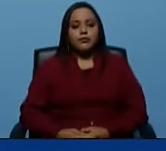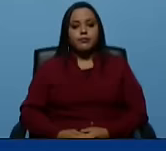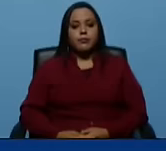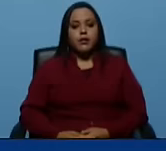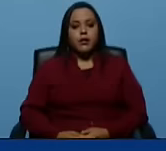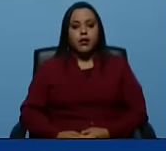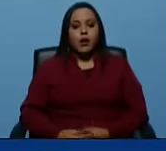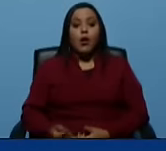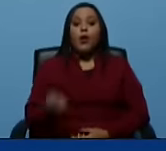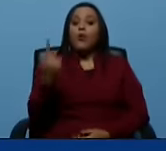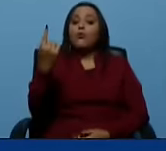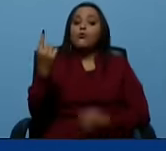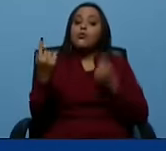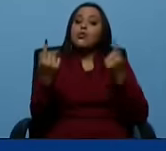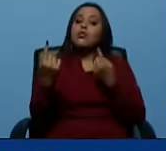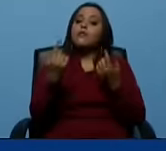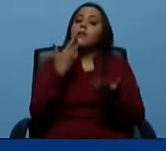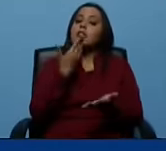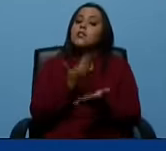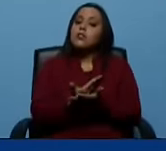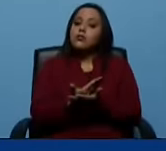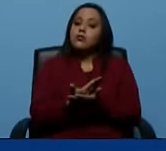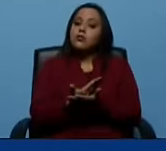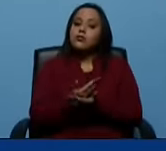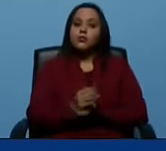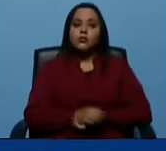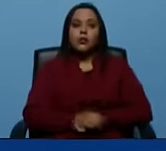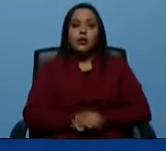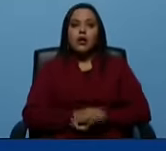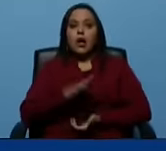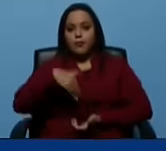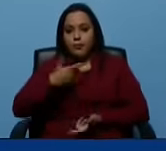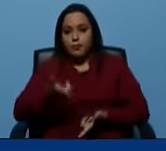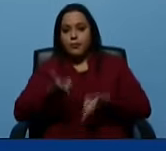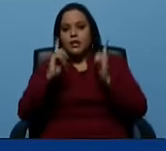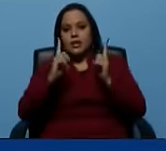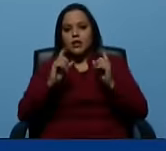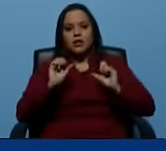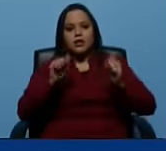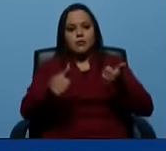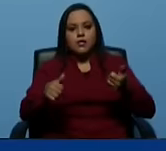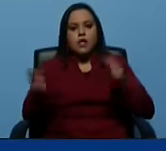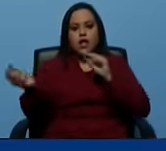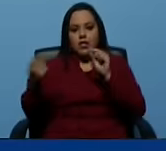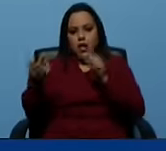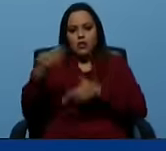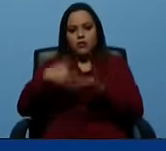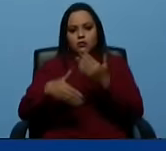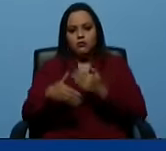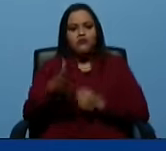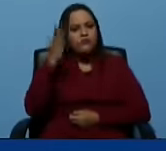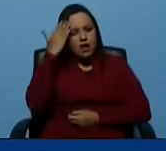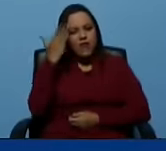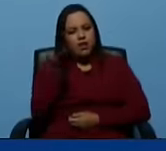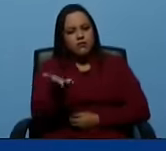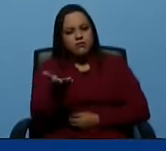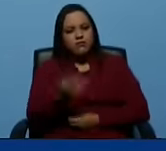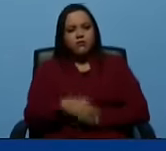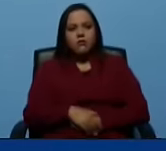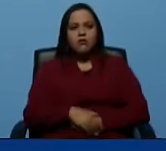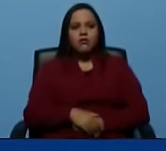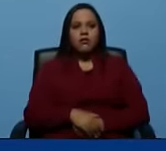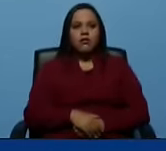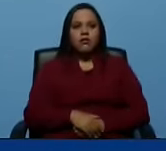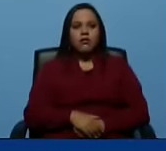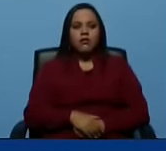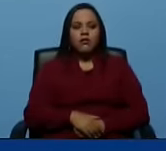solo requisito, para vender la entrada de ese diálogo. Tú sabes que los conciertos hay una